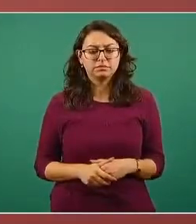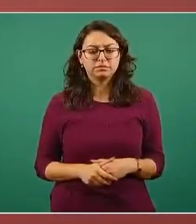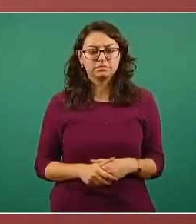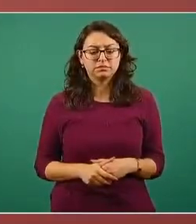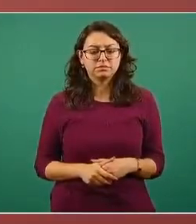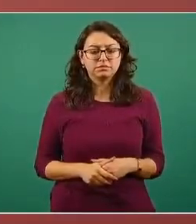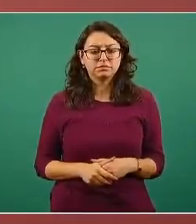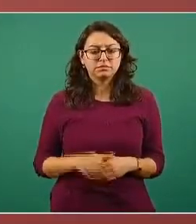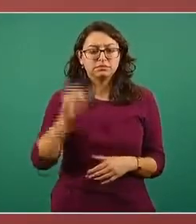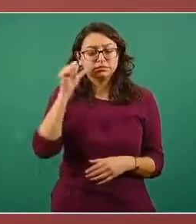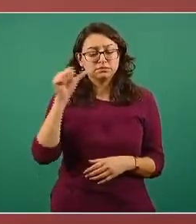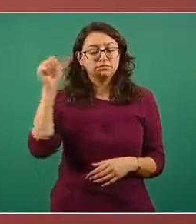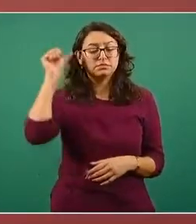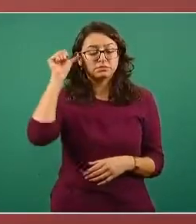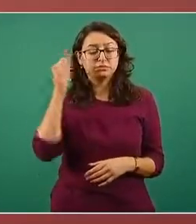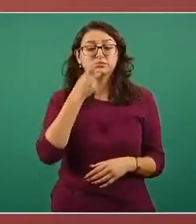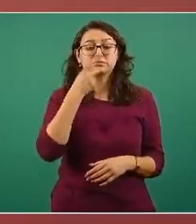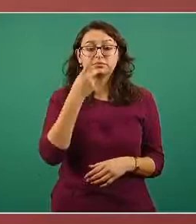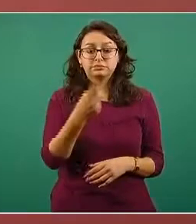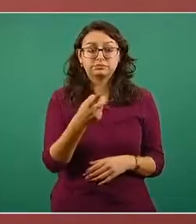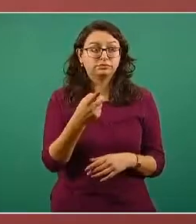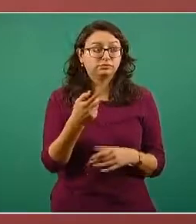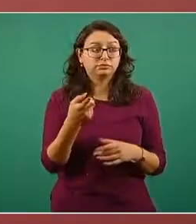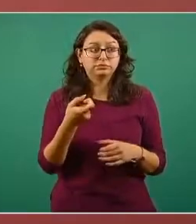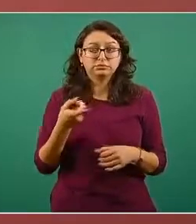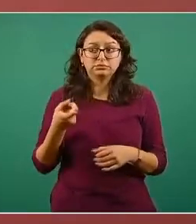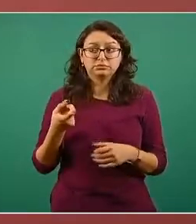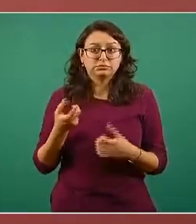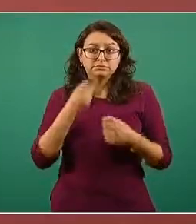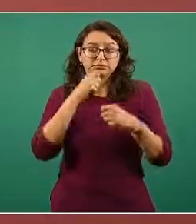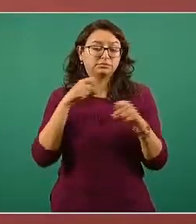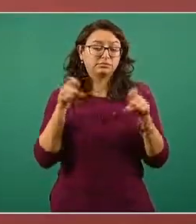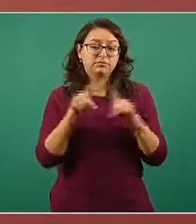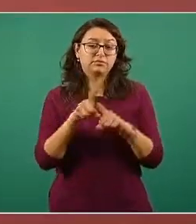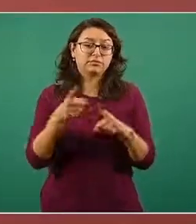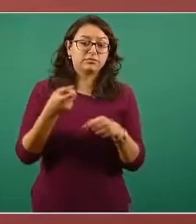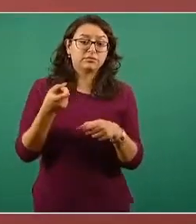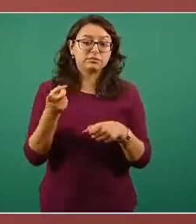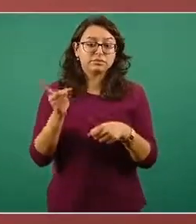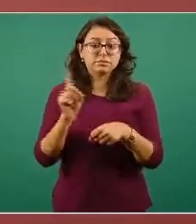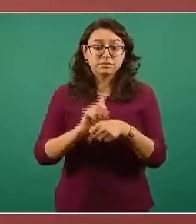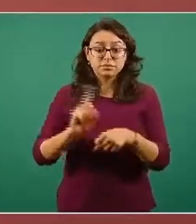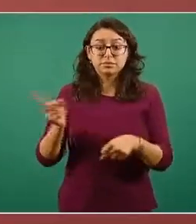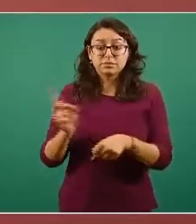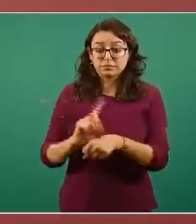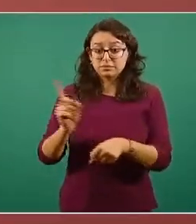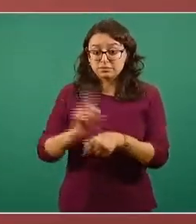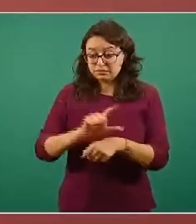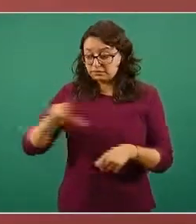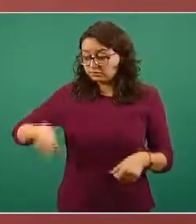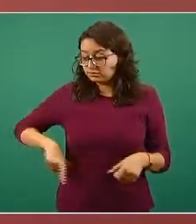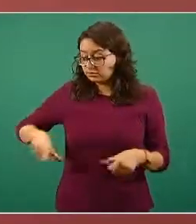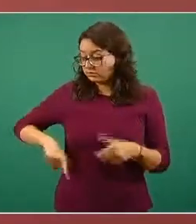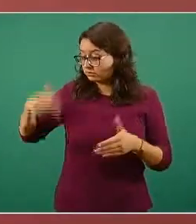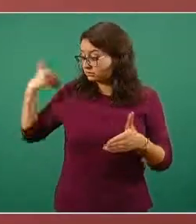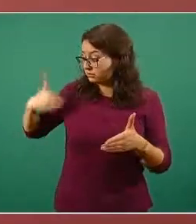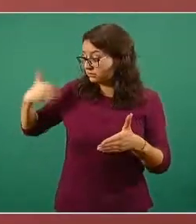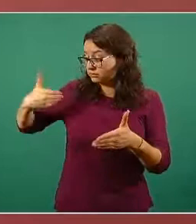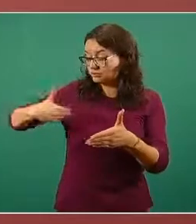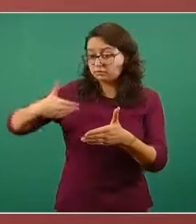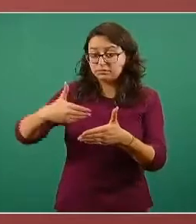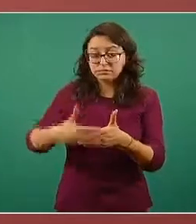como comentábamos ayer, como hemos comentado prácticamente todos los meses que lleva este gobierno, es un